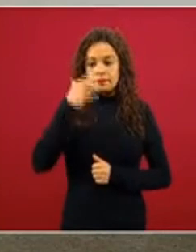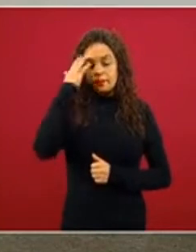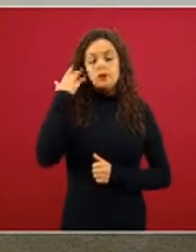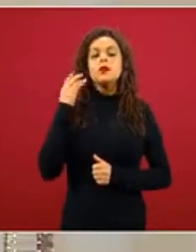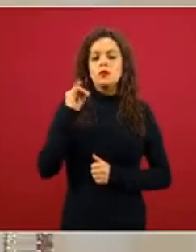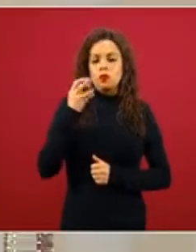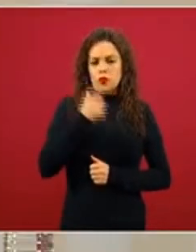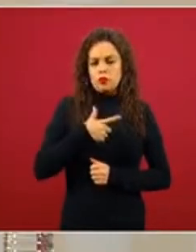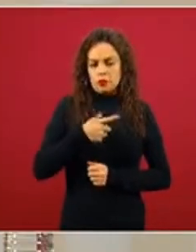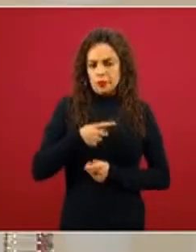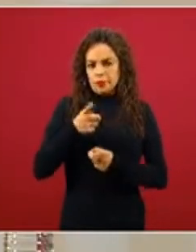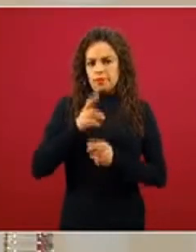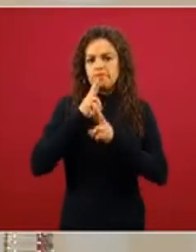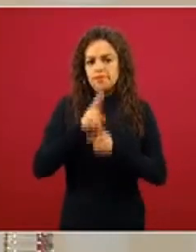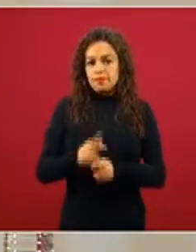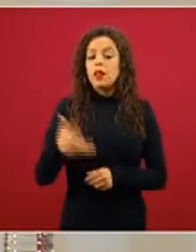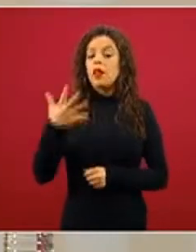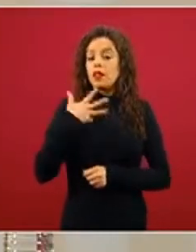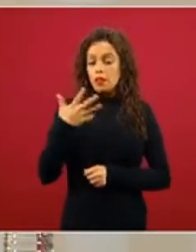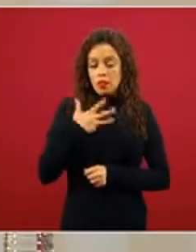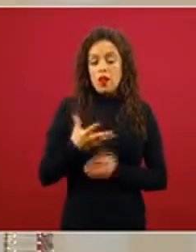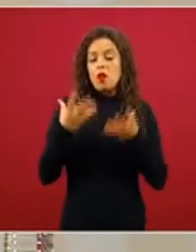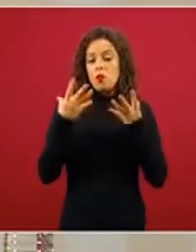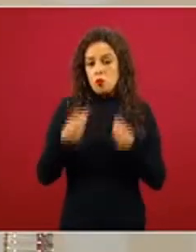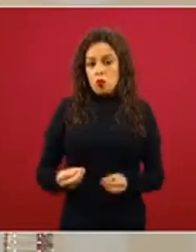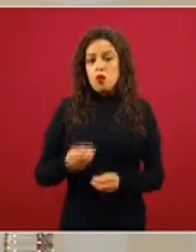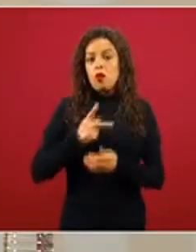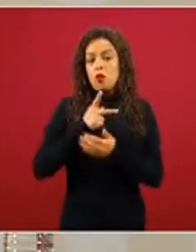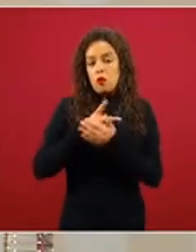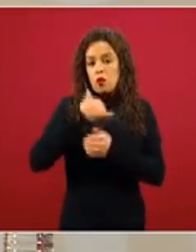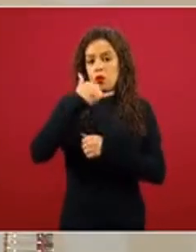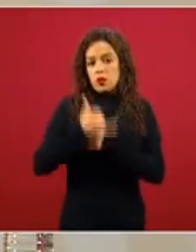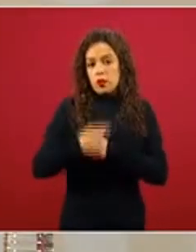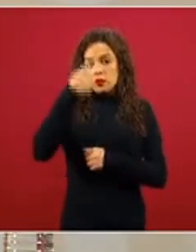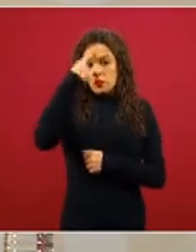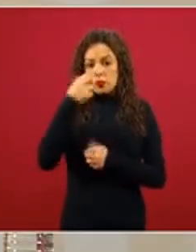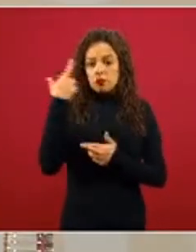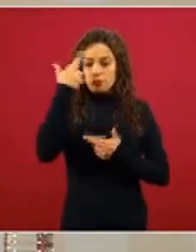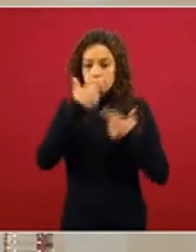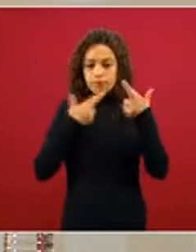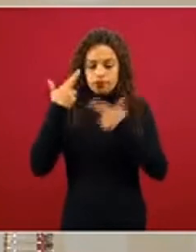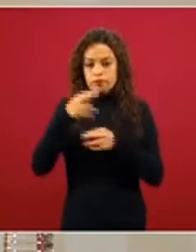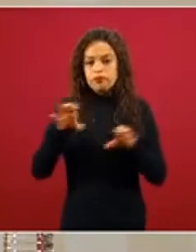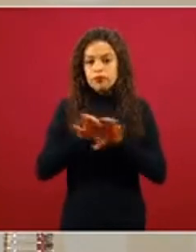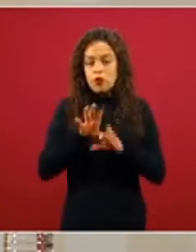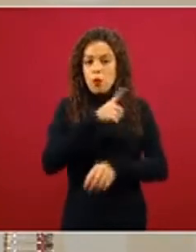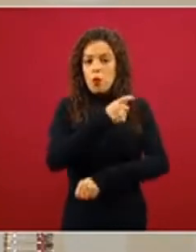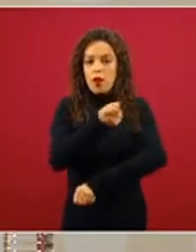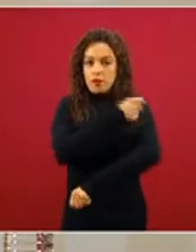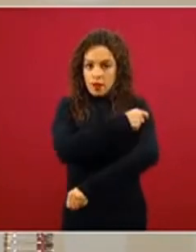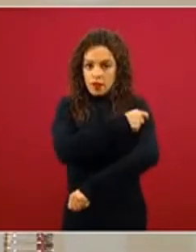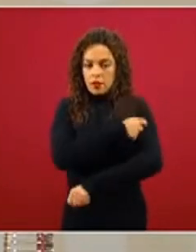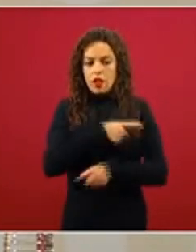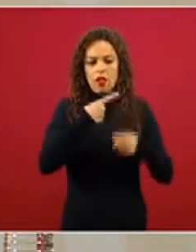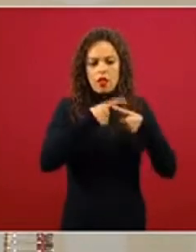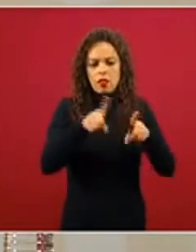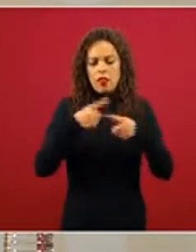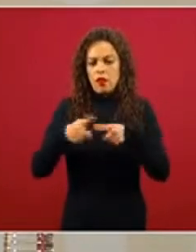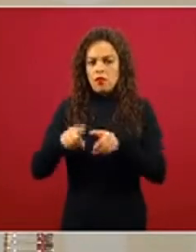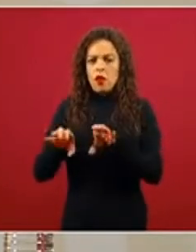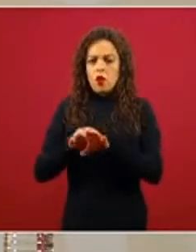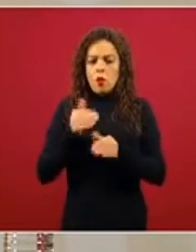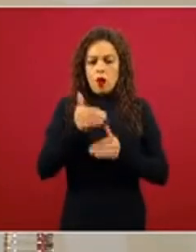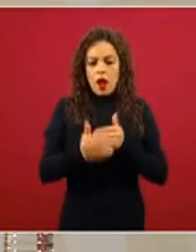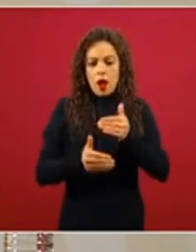Hay muchos proyectos de vacunas, efectivamente, en distintos grados de avance, desde principios conceptuales,